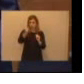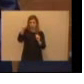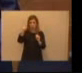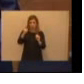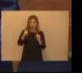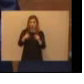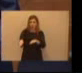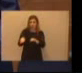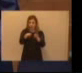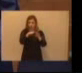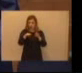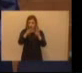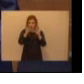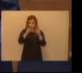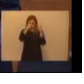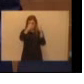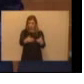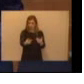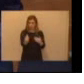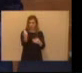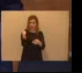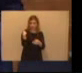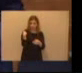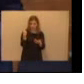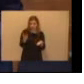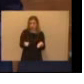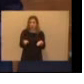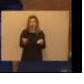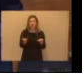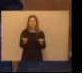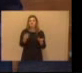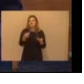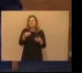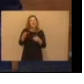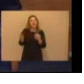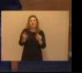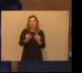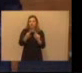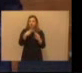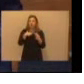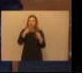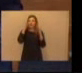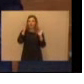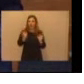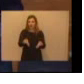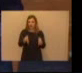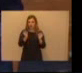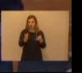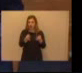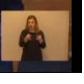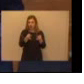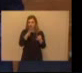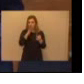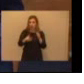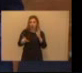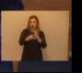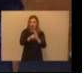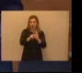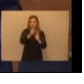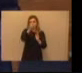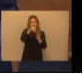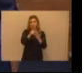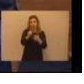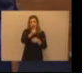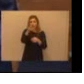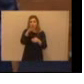dice que nos está ejecutando en todo su potencial, seguramente es verdad, fue la ley 2.011